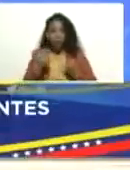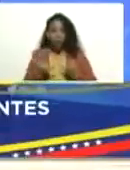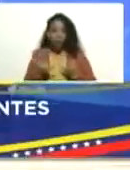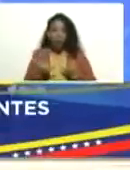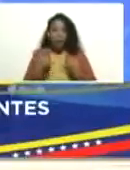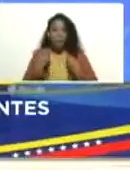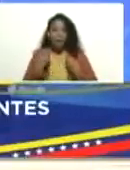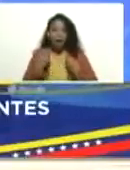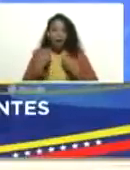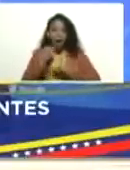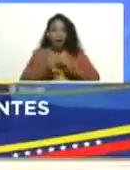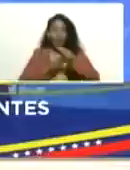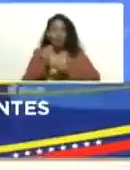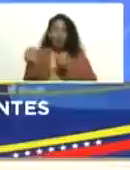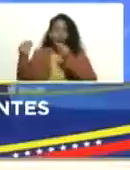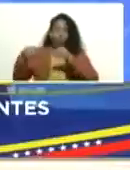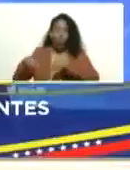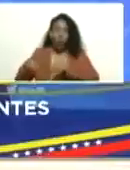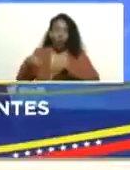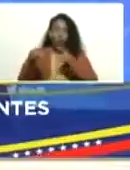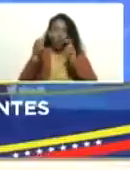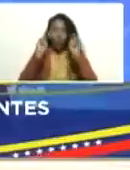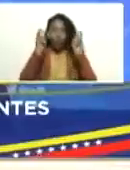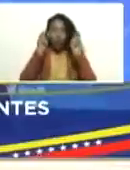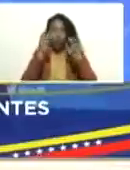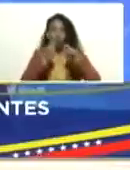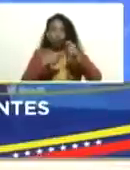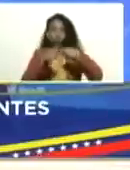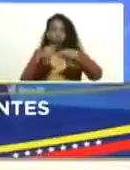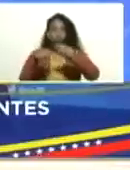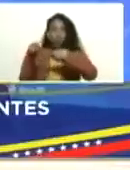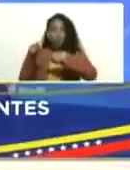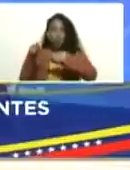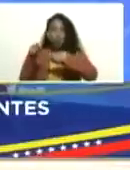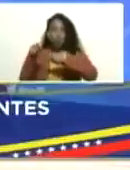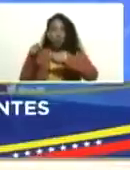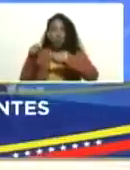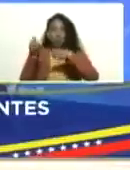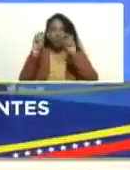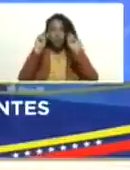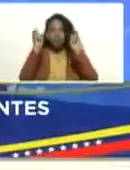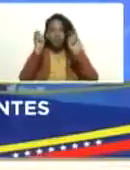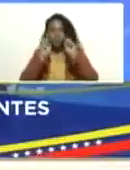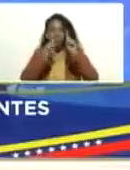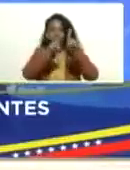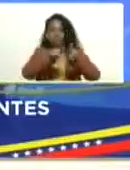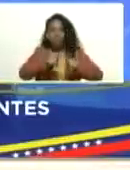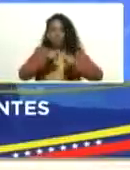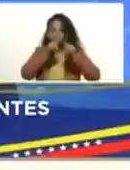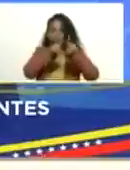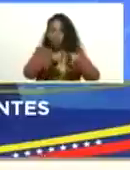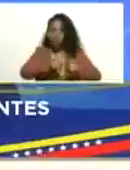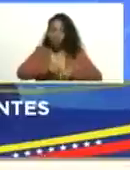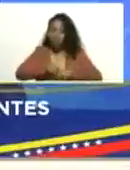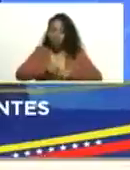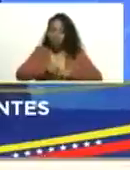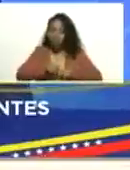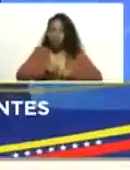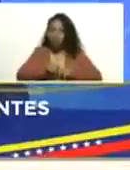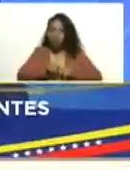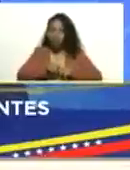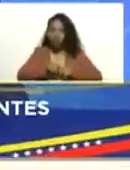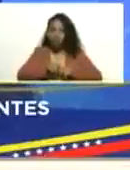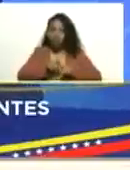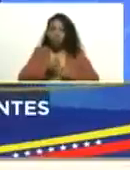en los acuerdos en materia de comercio, en materia de agricultura, en la oferta exportable